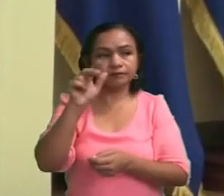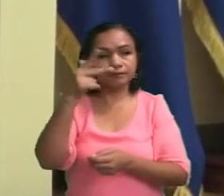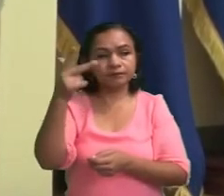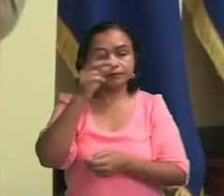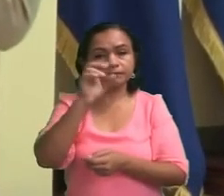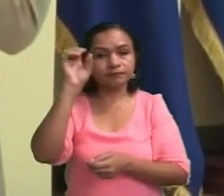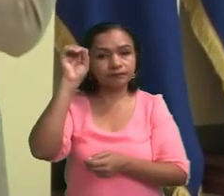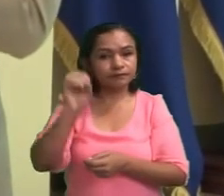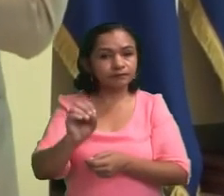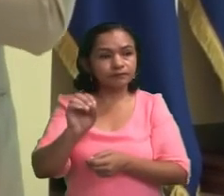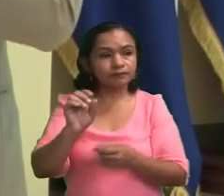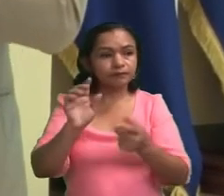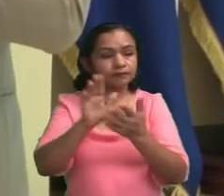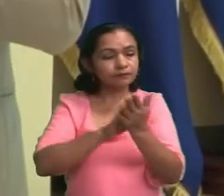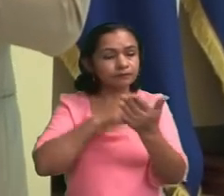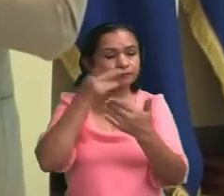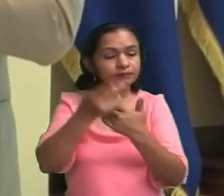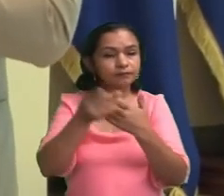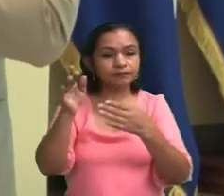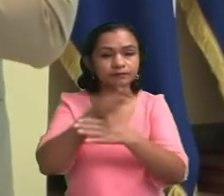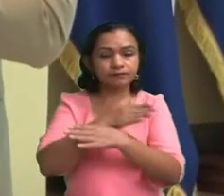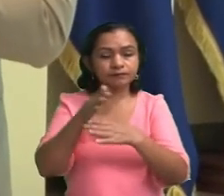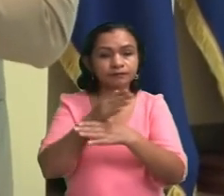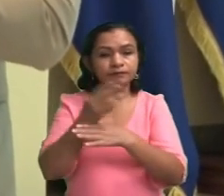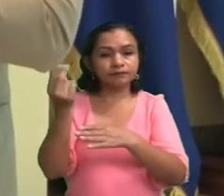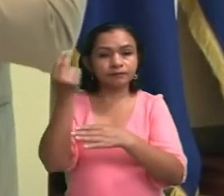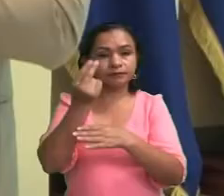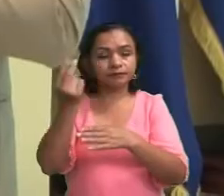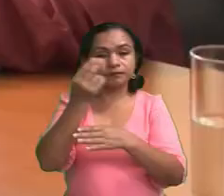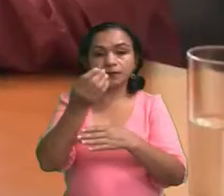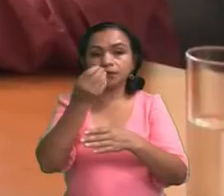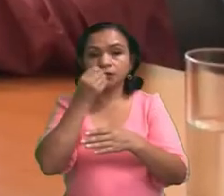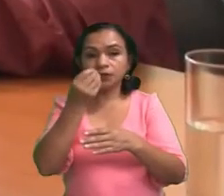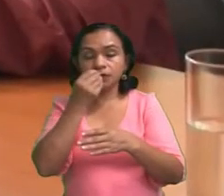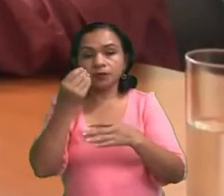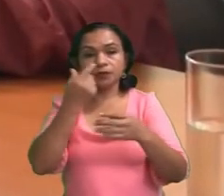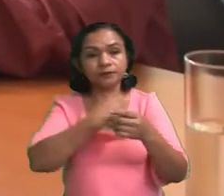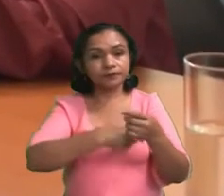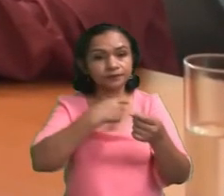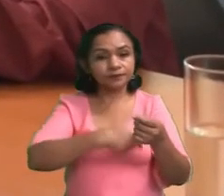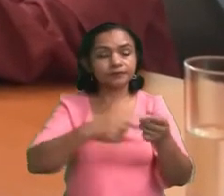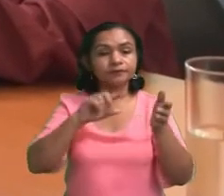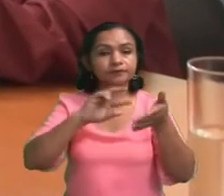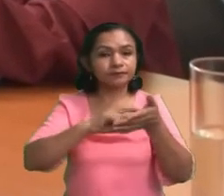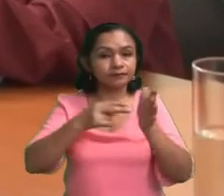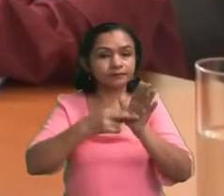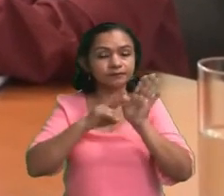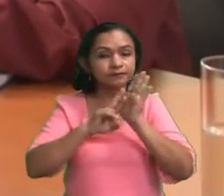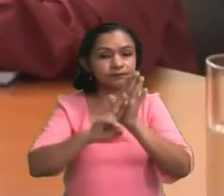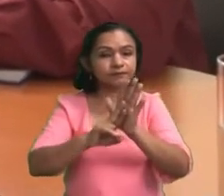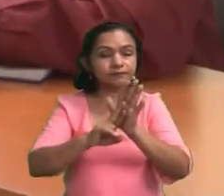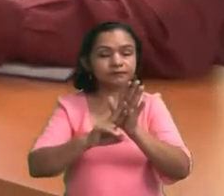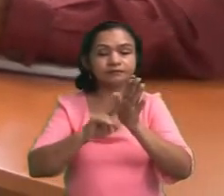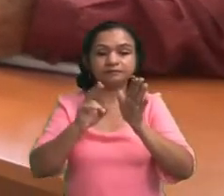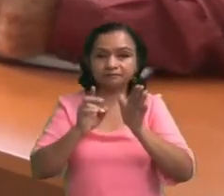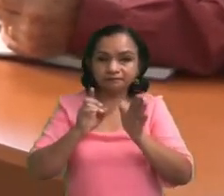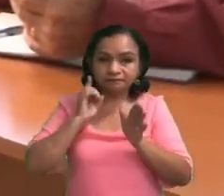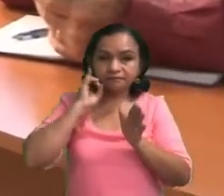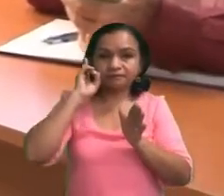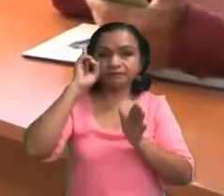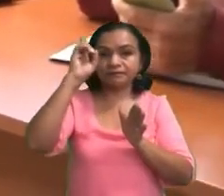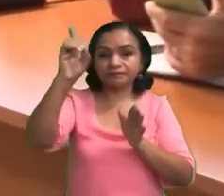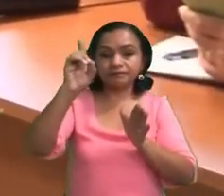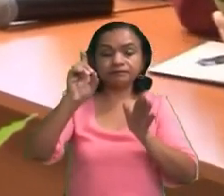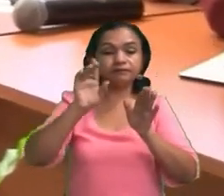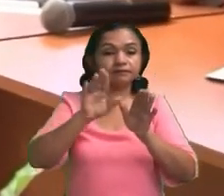6.8%. Entre los programas destacaron la implementación de la merienda escolar, lo que ha representado un avance significativo en términos del